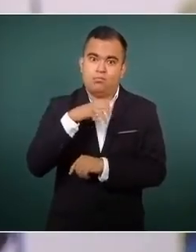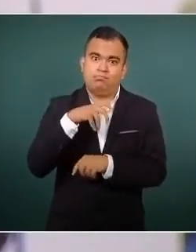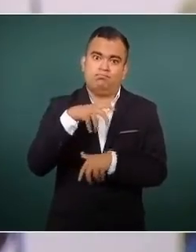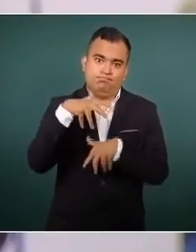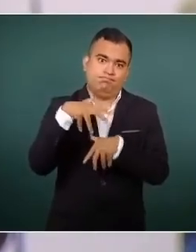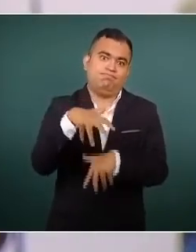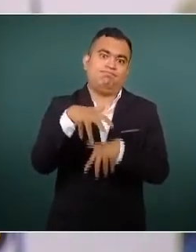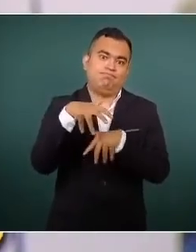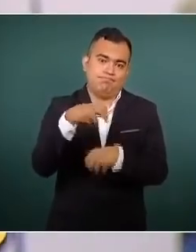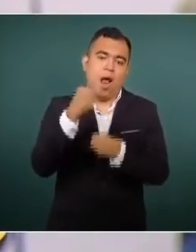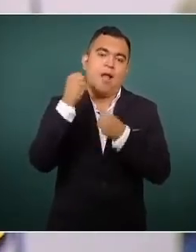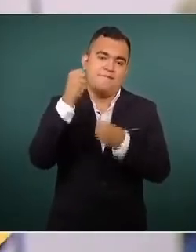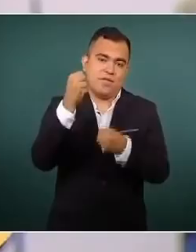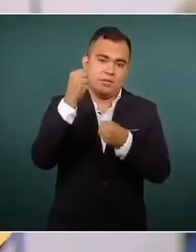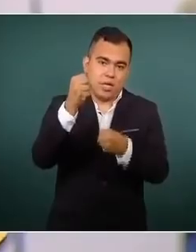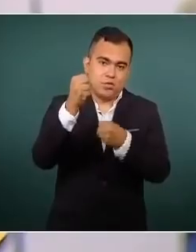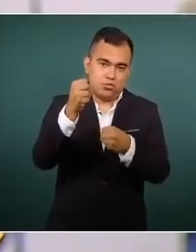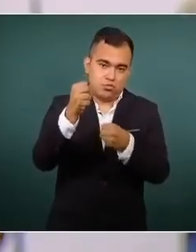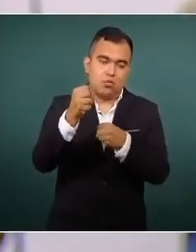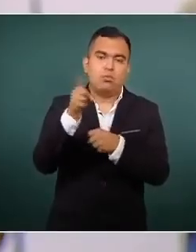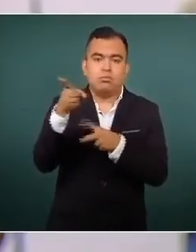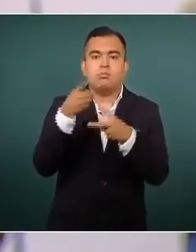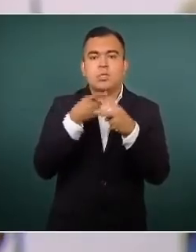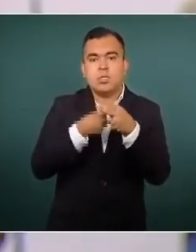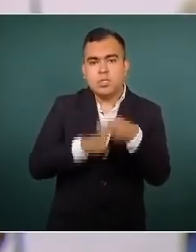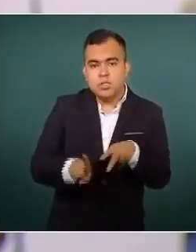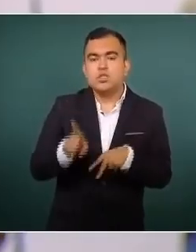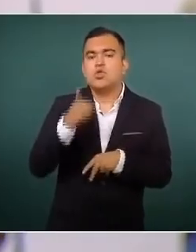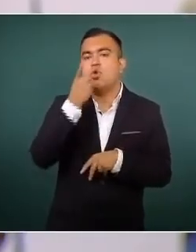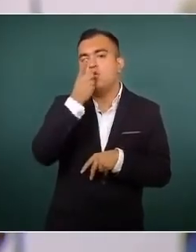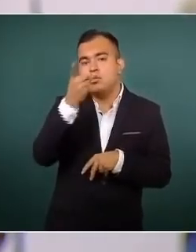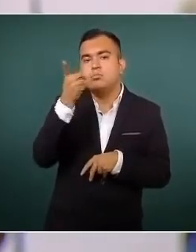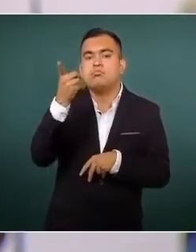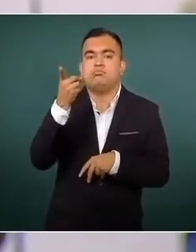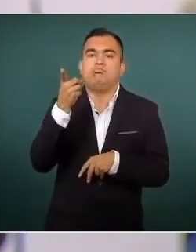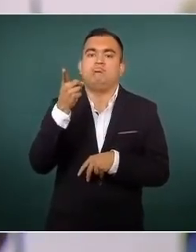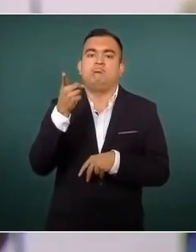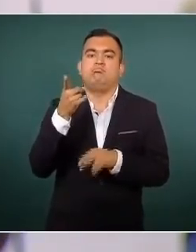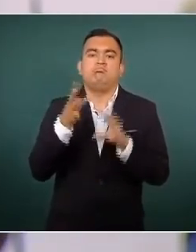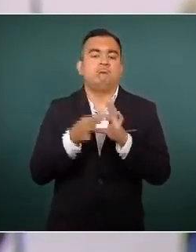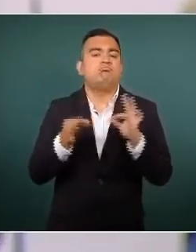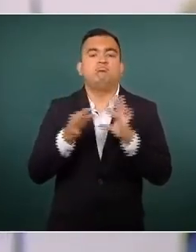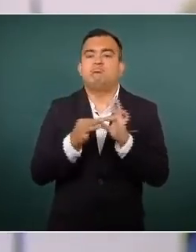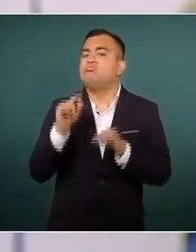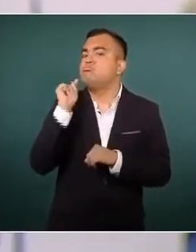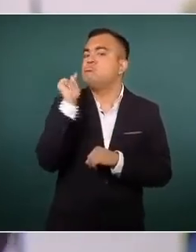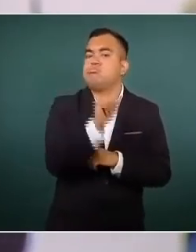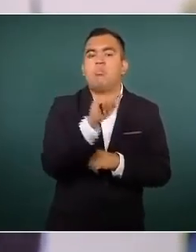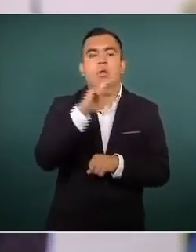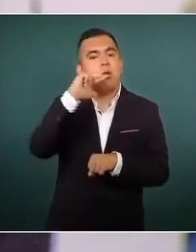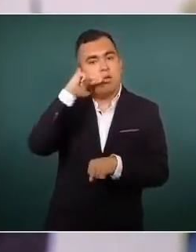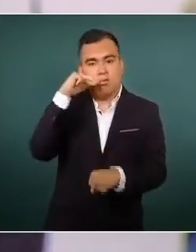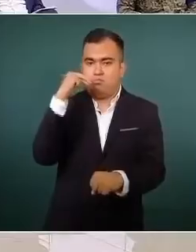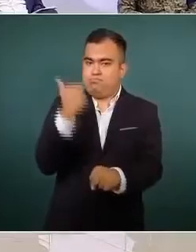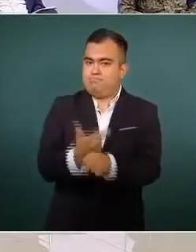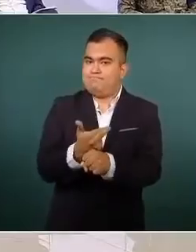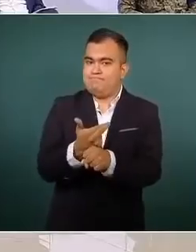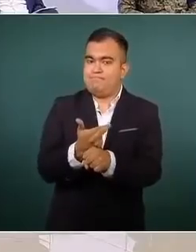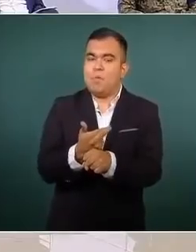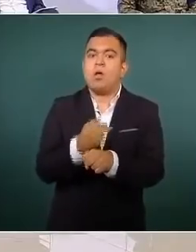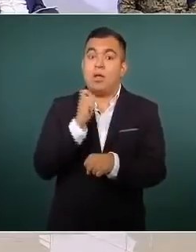manifestaciones donde en un inicio usted señaló y responsabilizó que todo esto, las